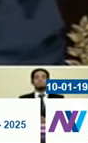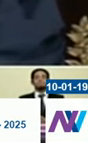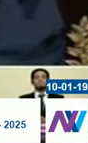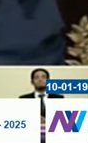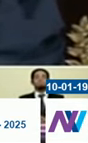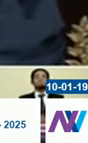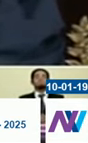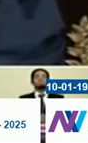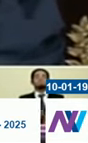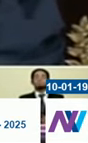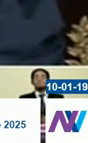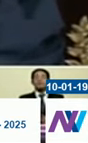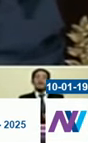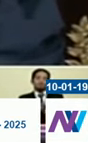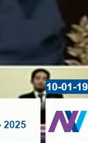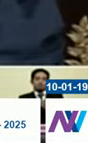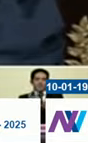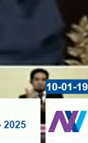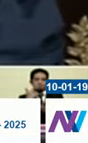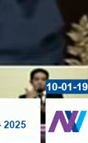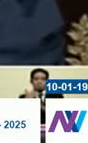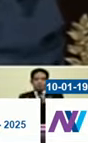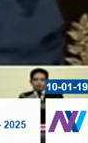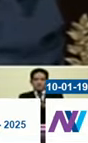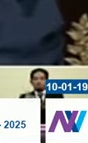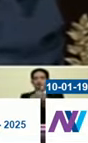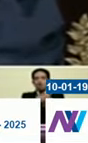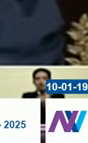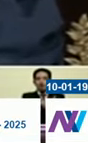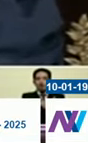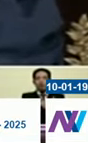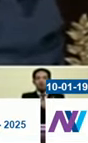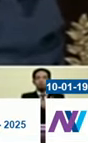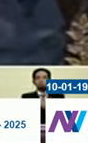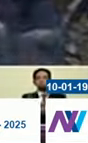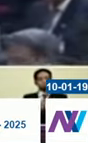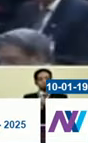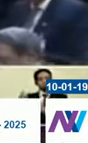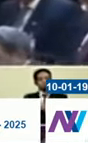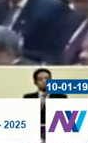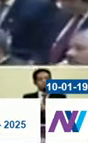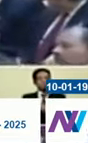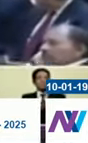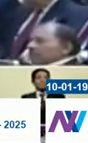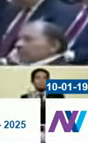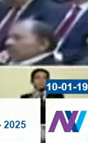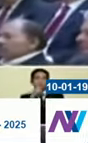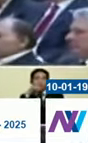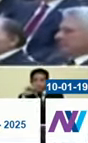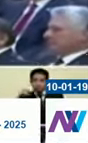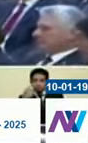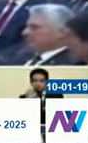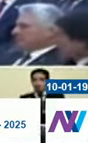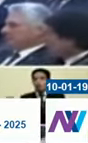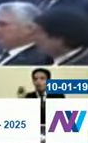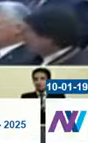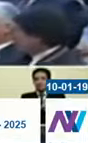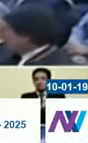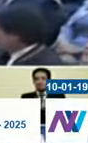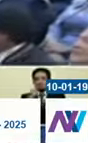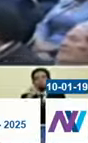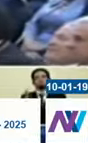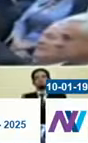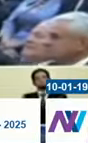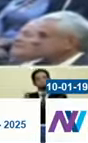en el marco de un proceso electoral libre y soberano, el ciudadano Nicolás Maduro Moros fue reelecto presidente constitucional de la